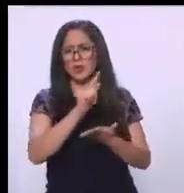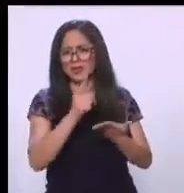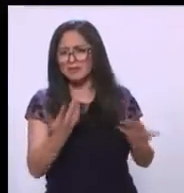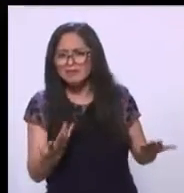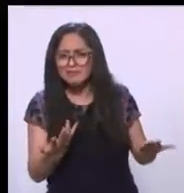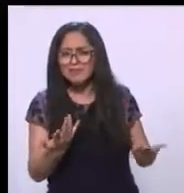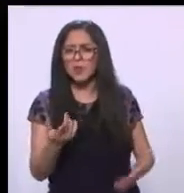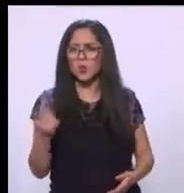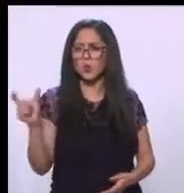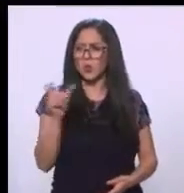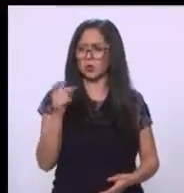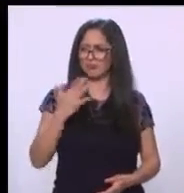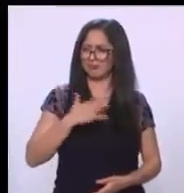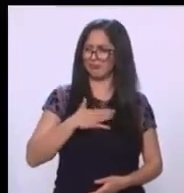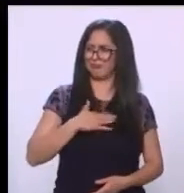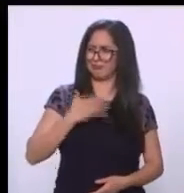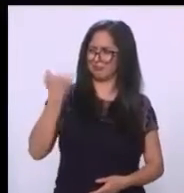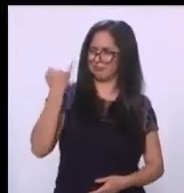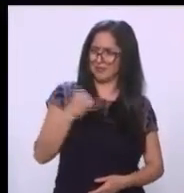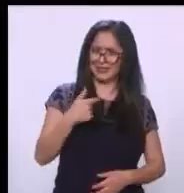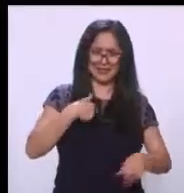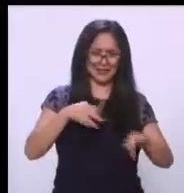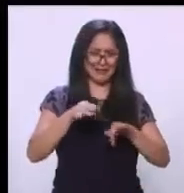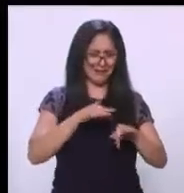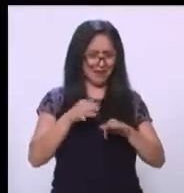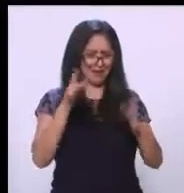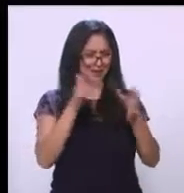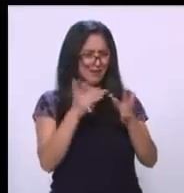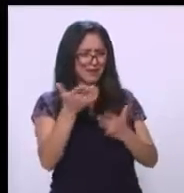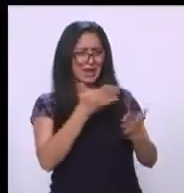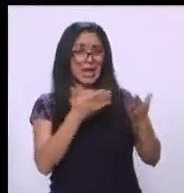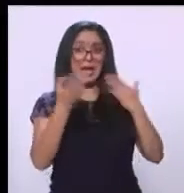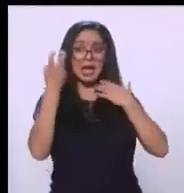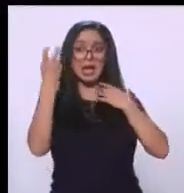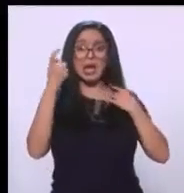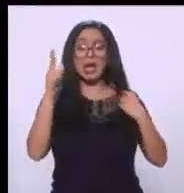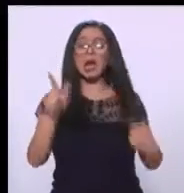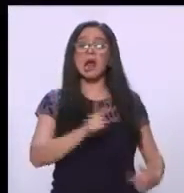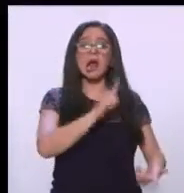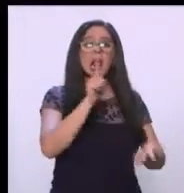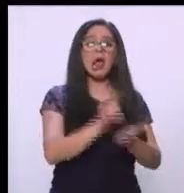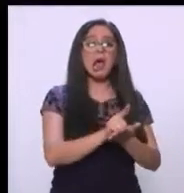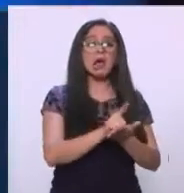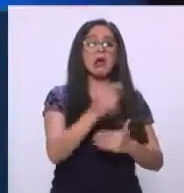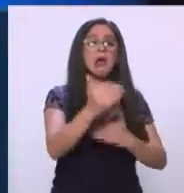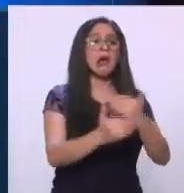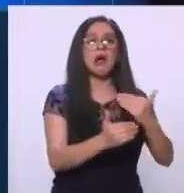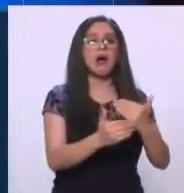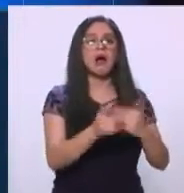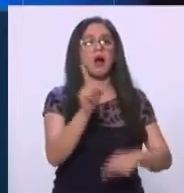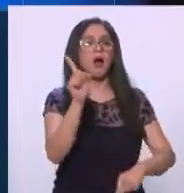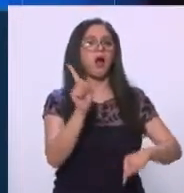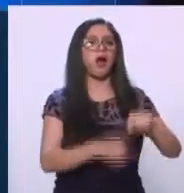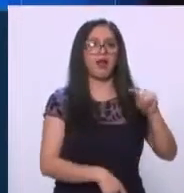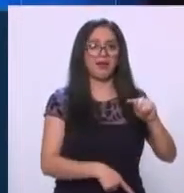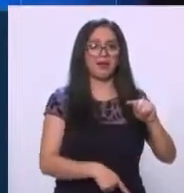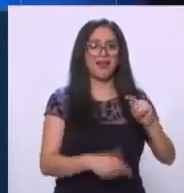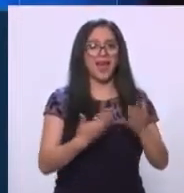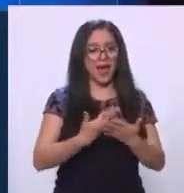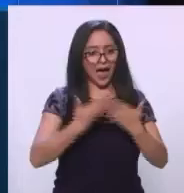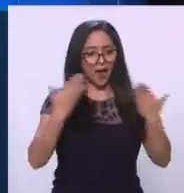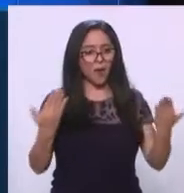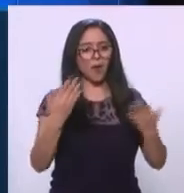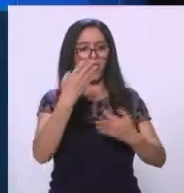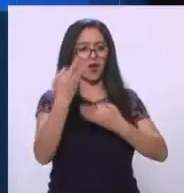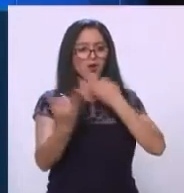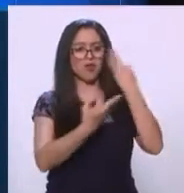estábamos en redes, pues se echó para atrás. Pero ahora, ante las noticias falsas, ante la manipulación de la información,